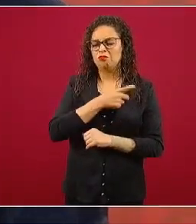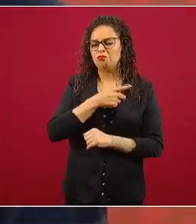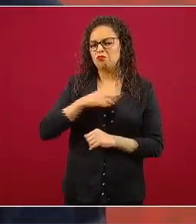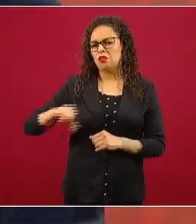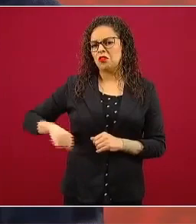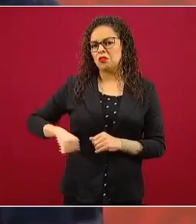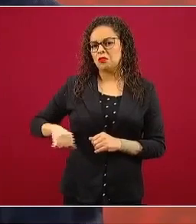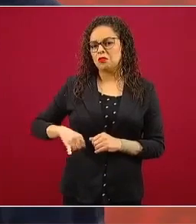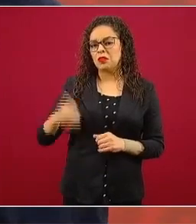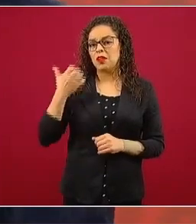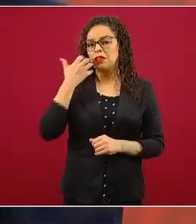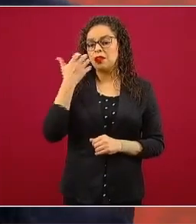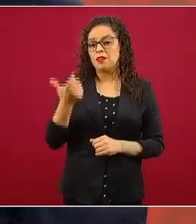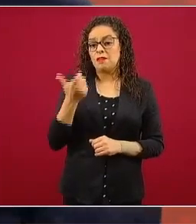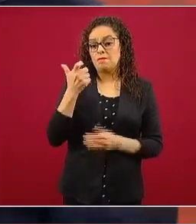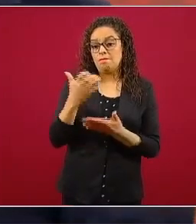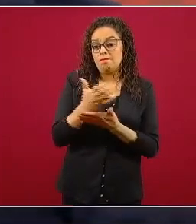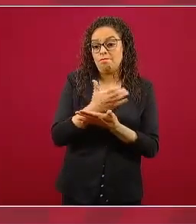llegaba el paciente